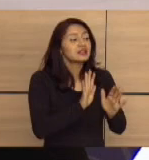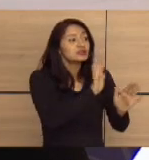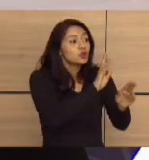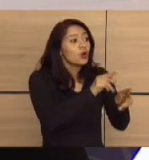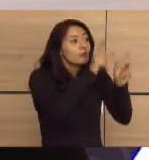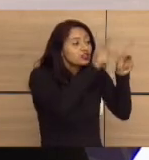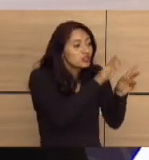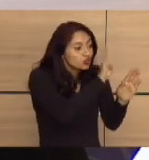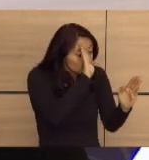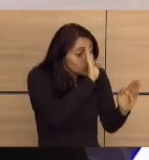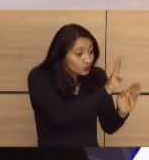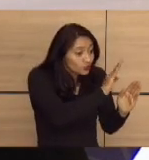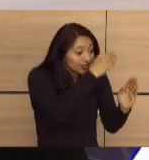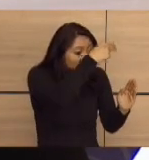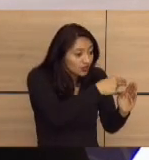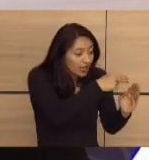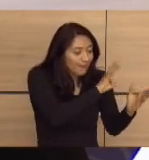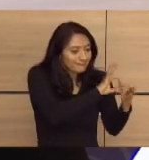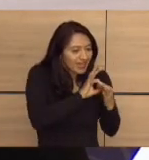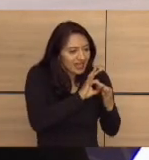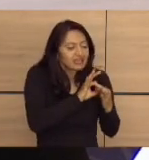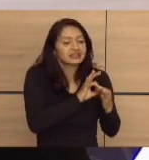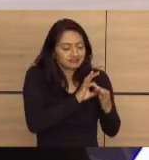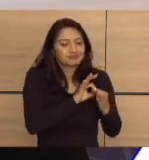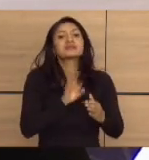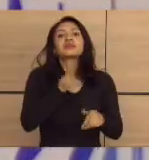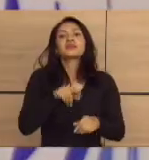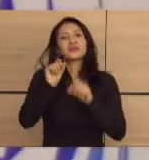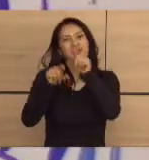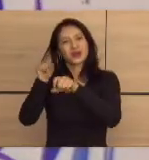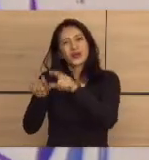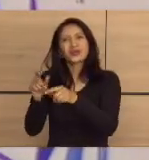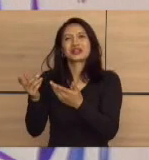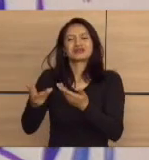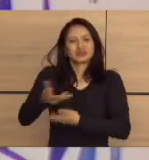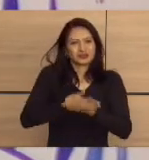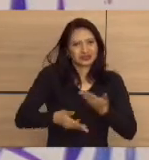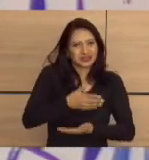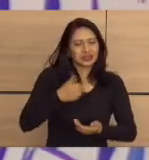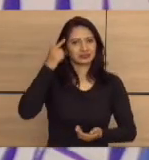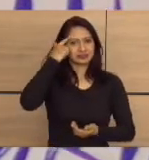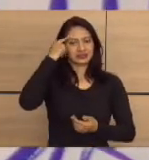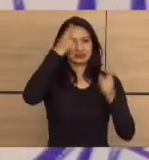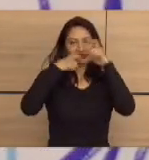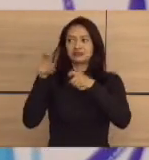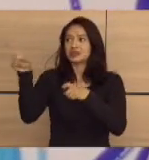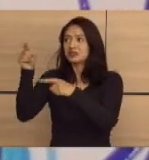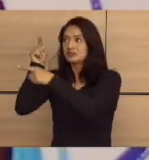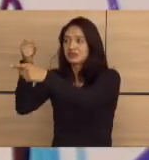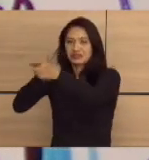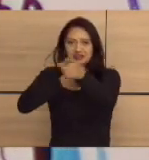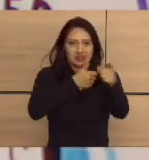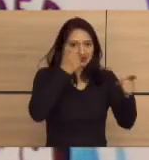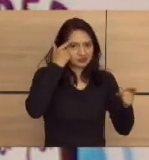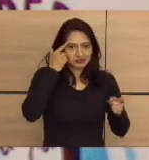sin naturalizar la violencia, haciéndonos las preguntas claves, compartiendo también pensamientos comunes y con todo esto teniendo